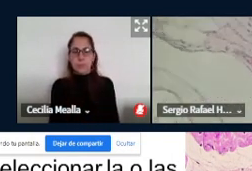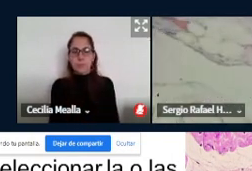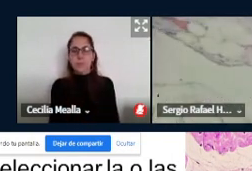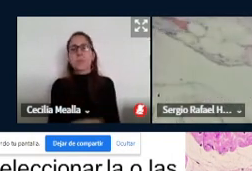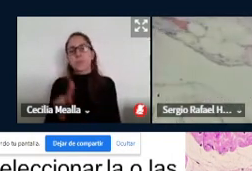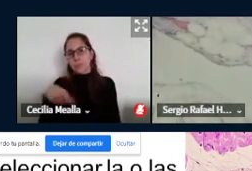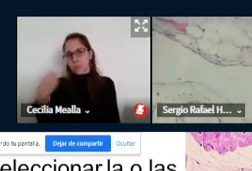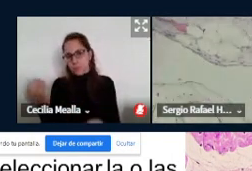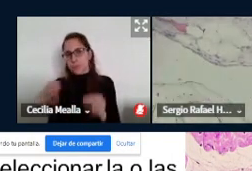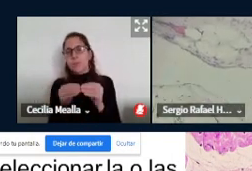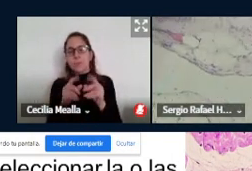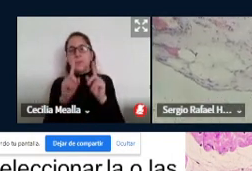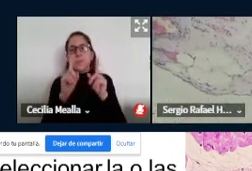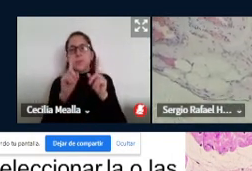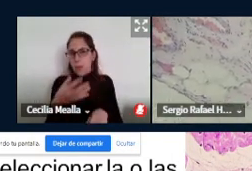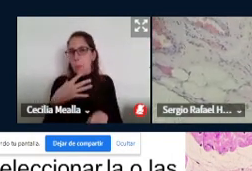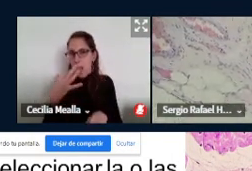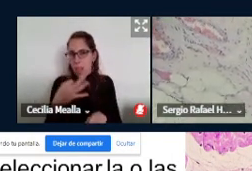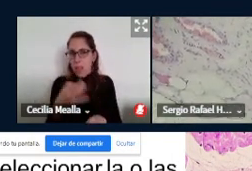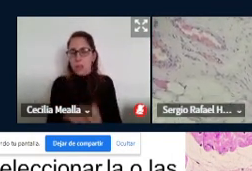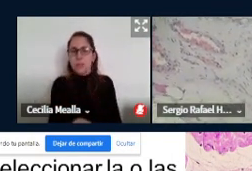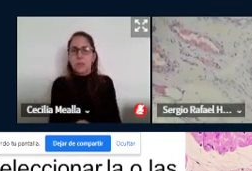Mateo ¿Alguien más? dice verdadero.